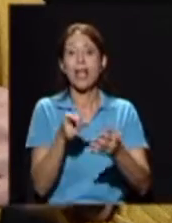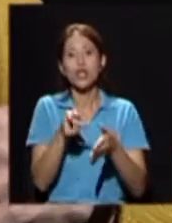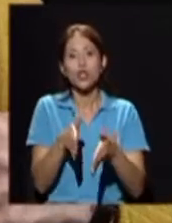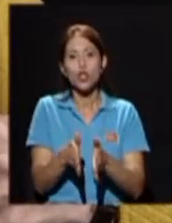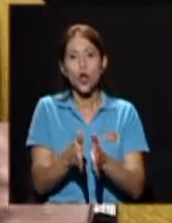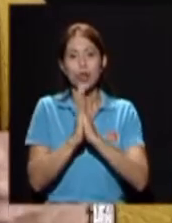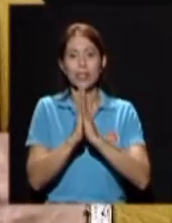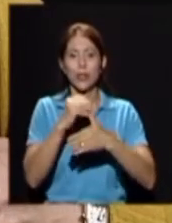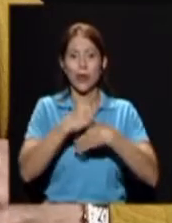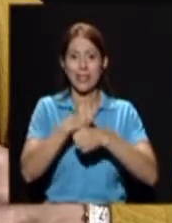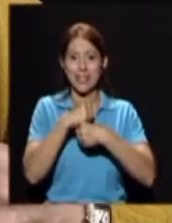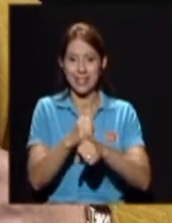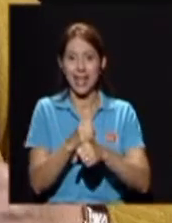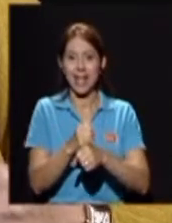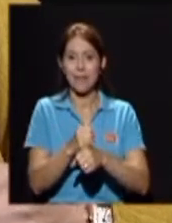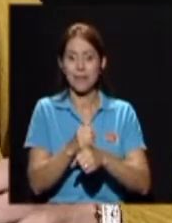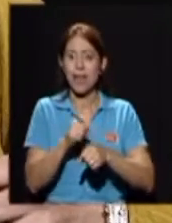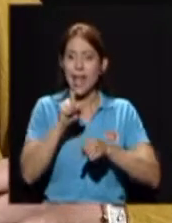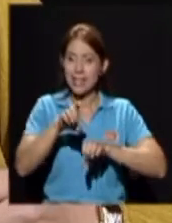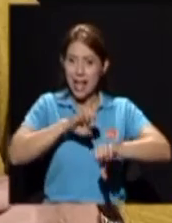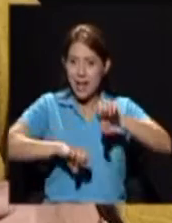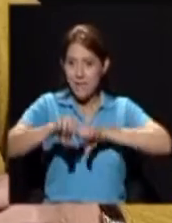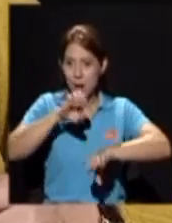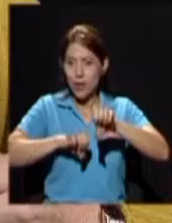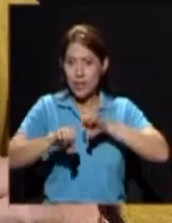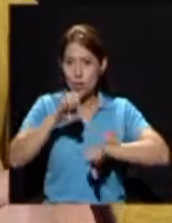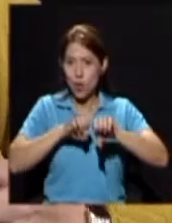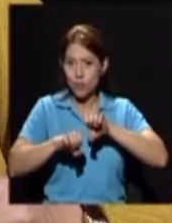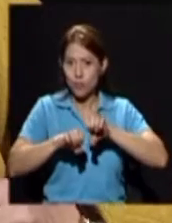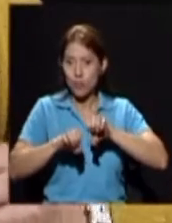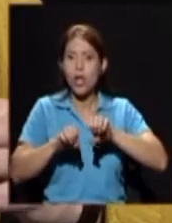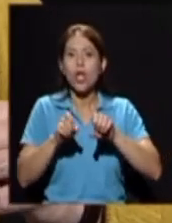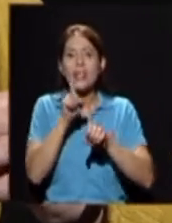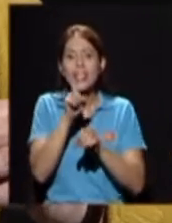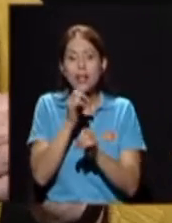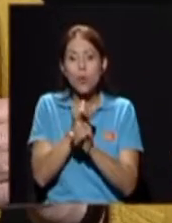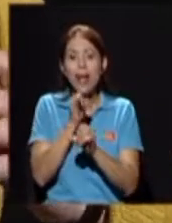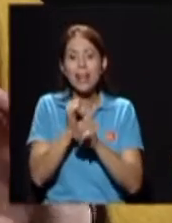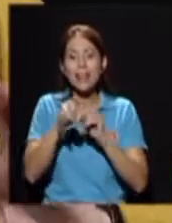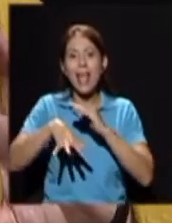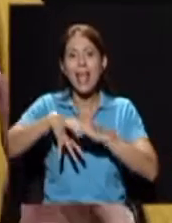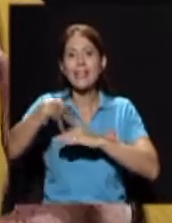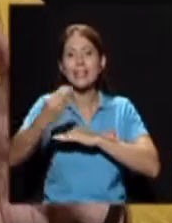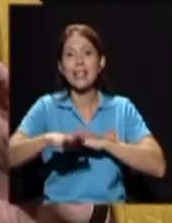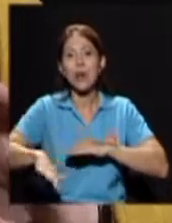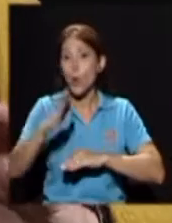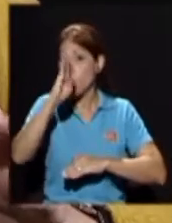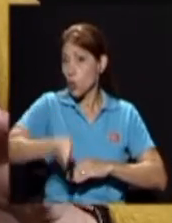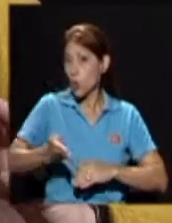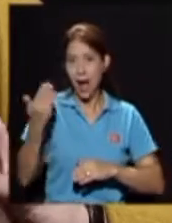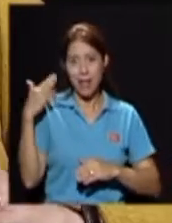se le hiciera esta evaluación desde un ente externo que nunca había pasado. Nunca la Corte se